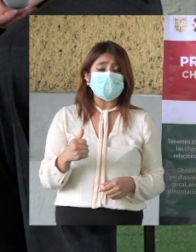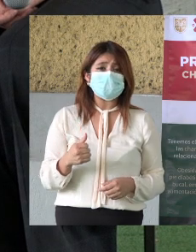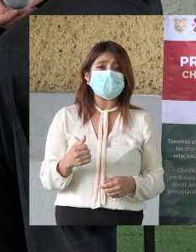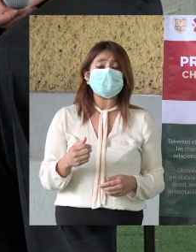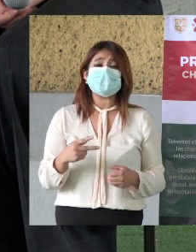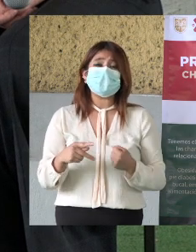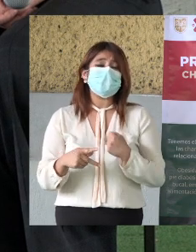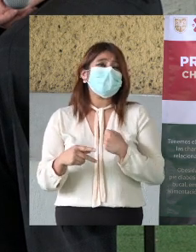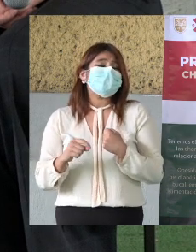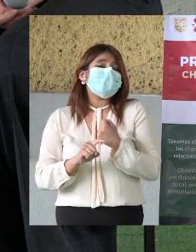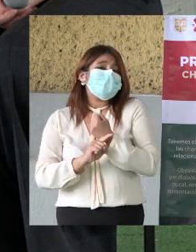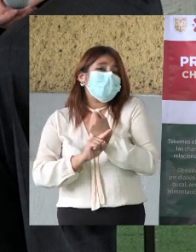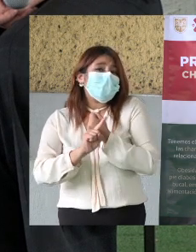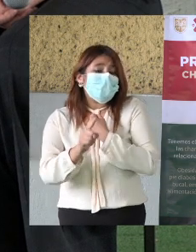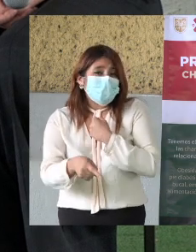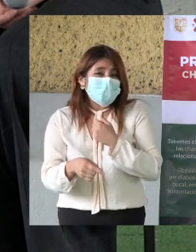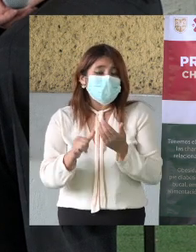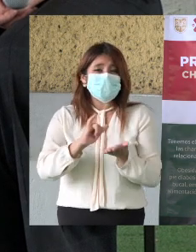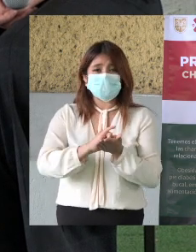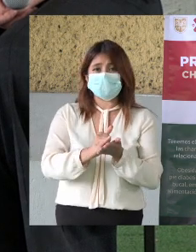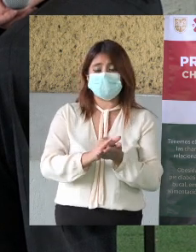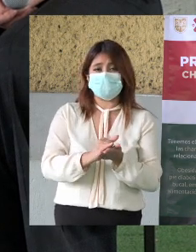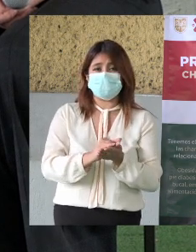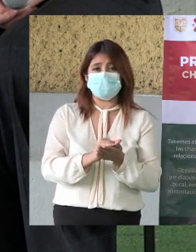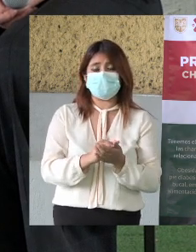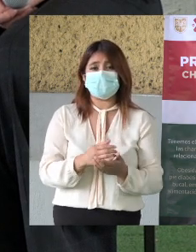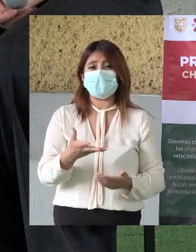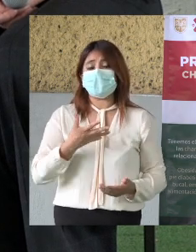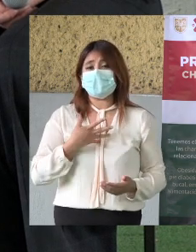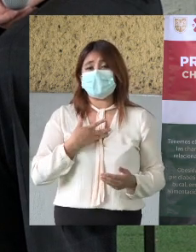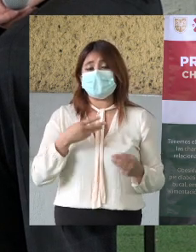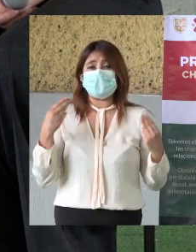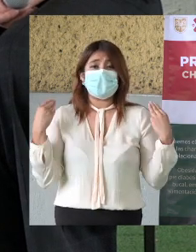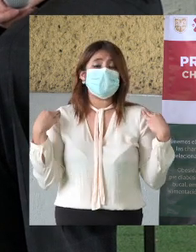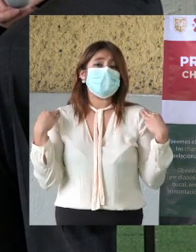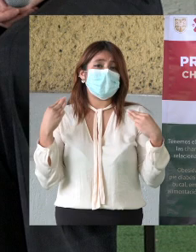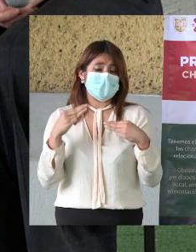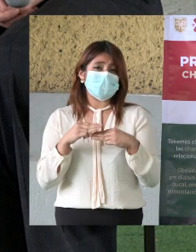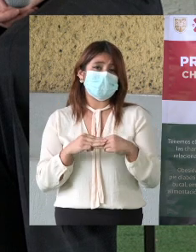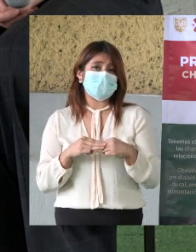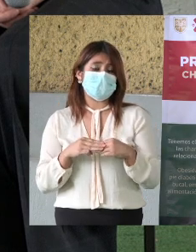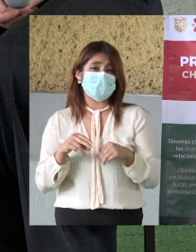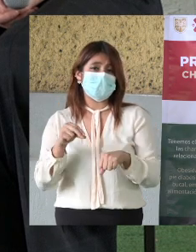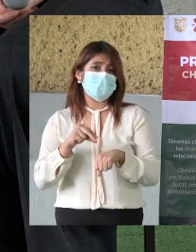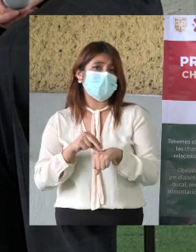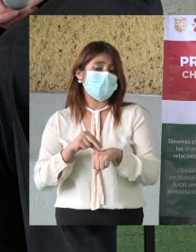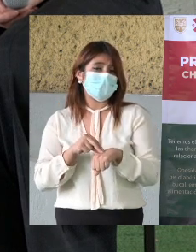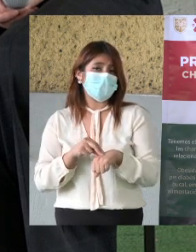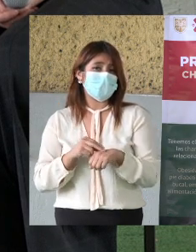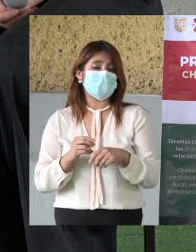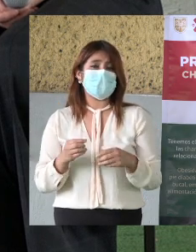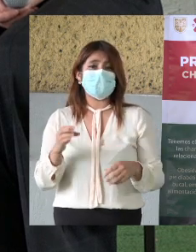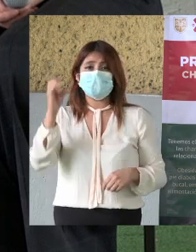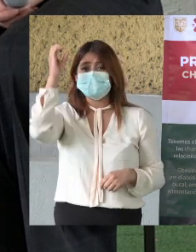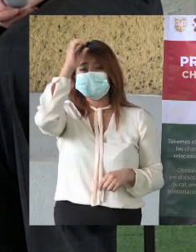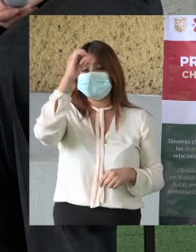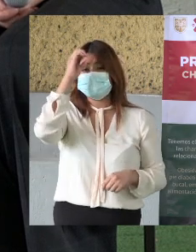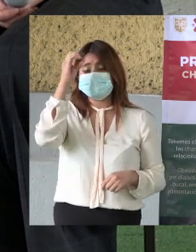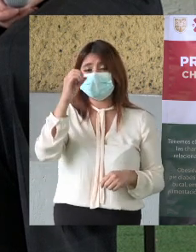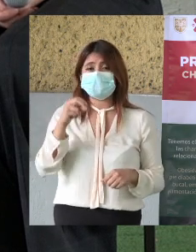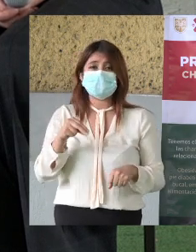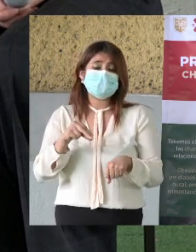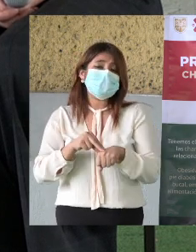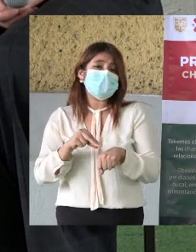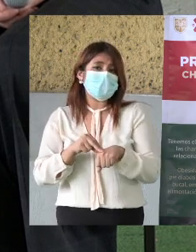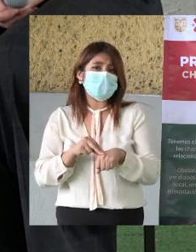También tiene maestría y doctorado en ciencias médicas y participa en diferentes